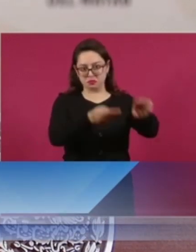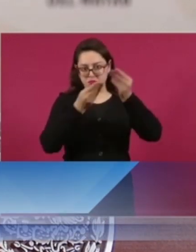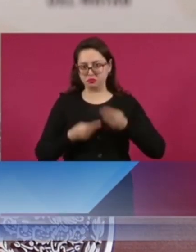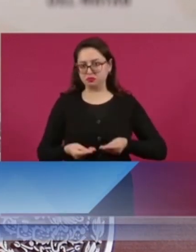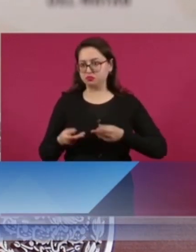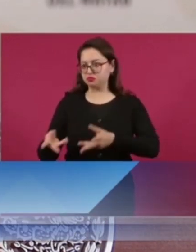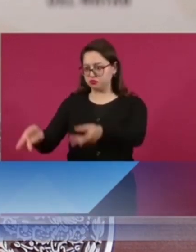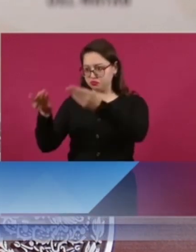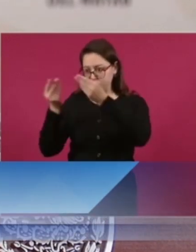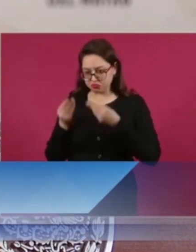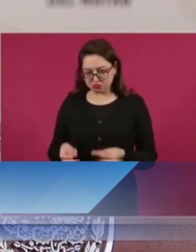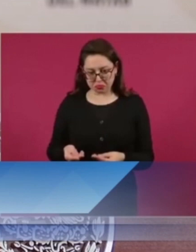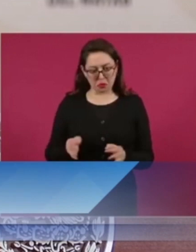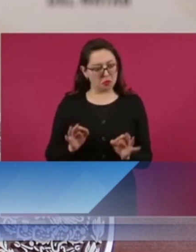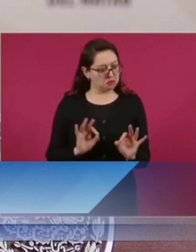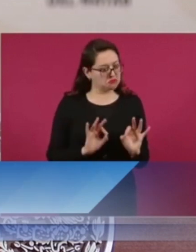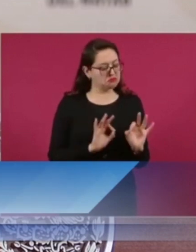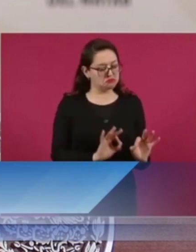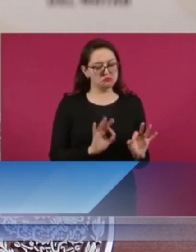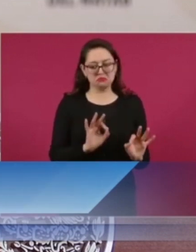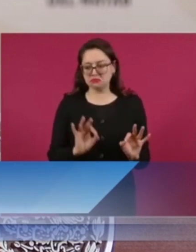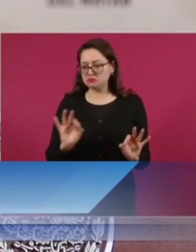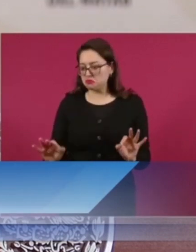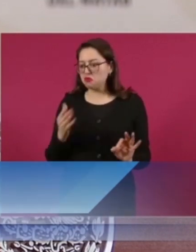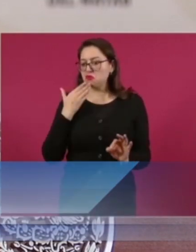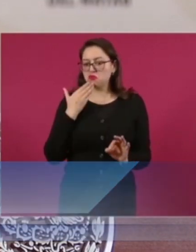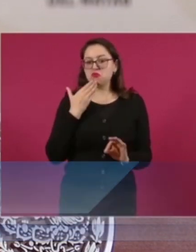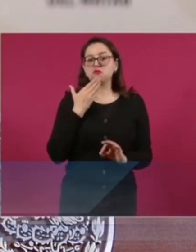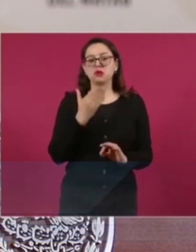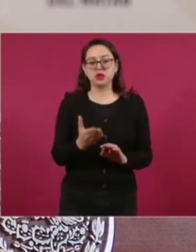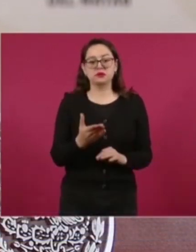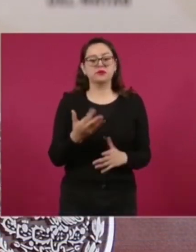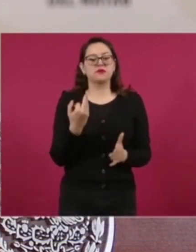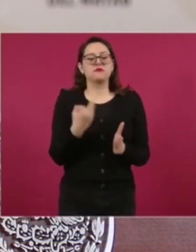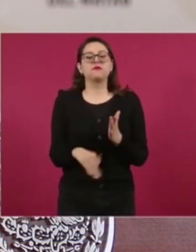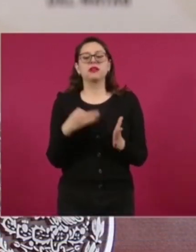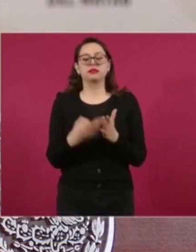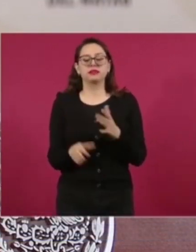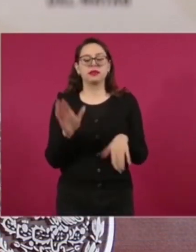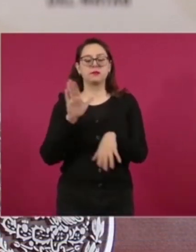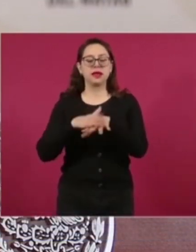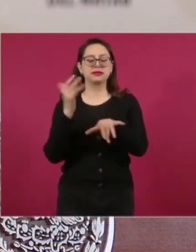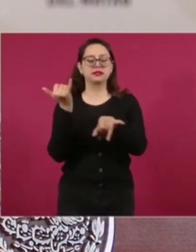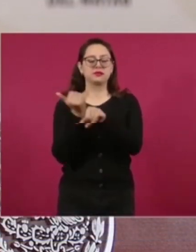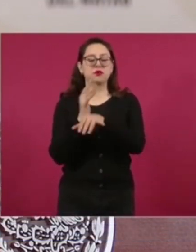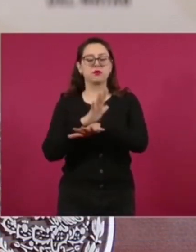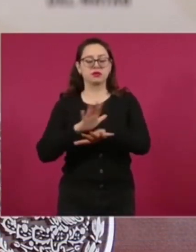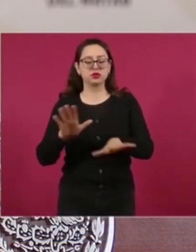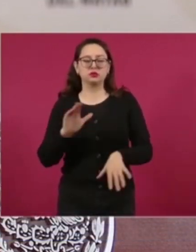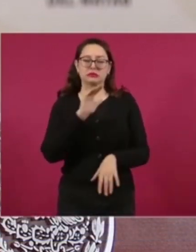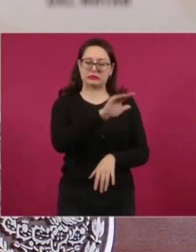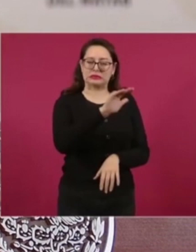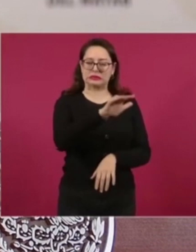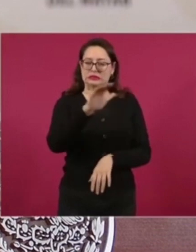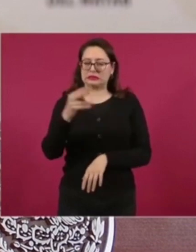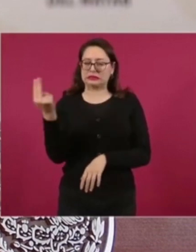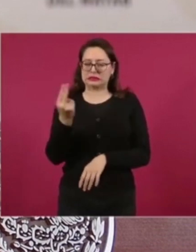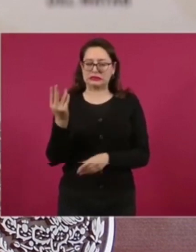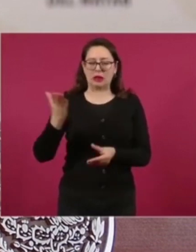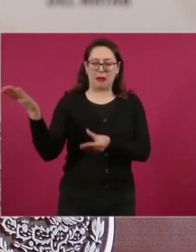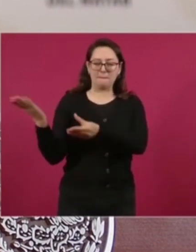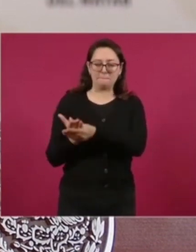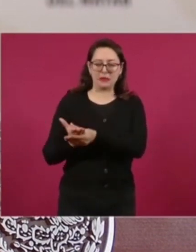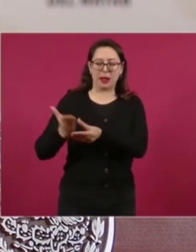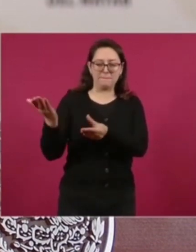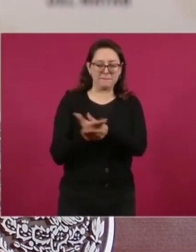todos fueron positivos, estamos pidiéndoles a ellos unas precisiones, en cuanto terminemos de cerrar